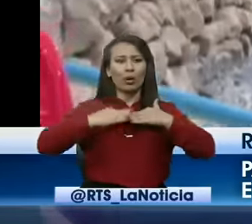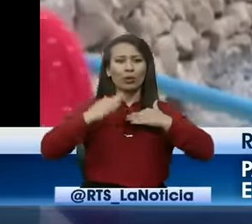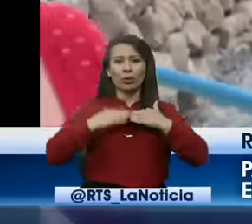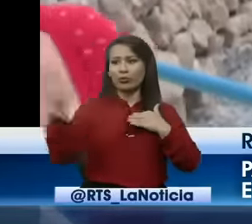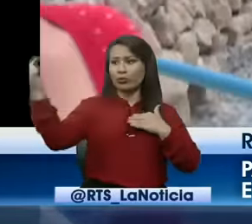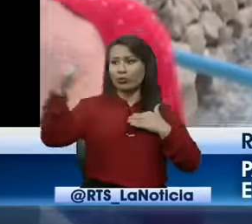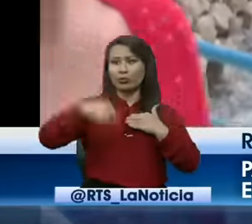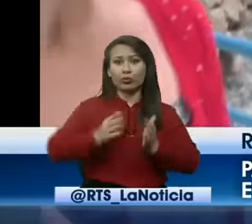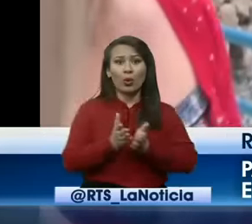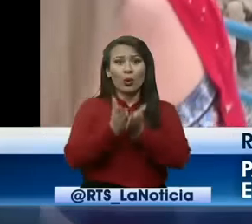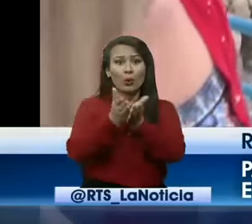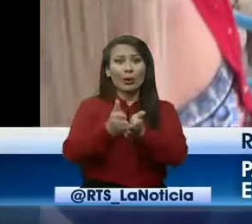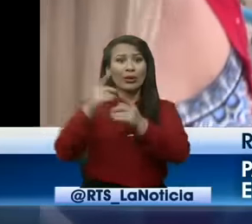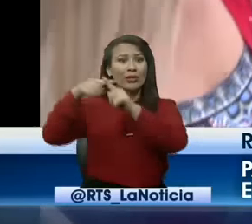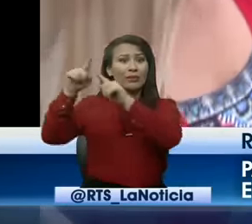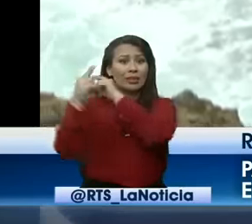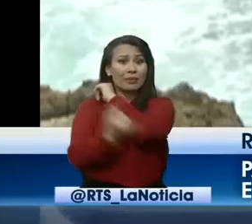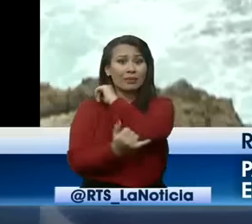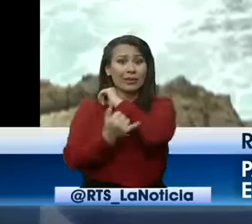época